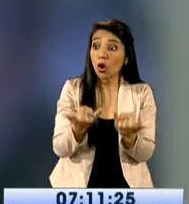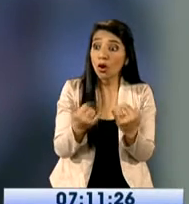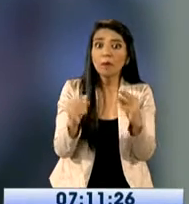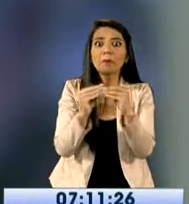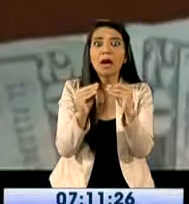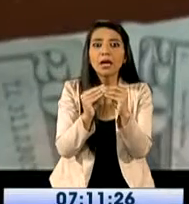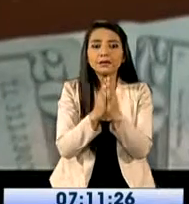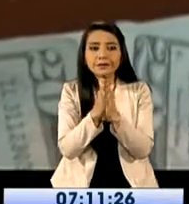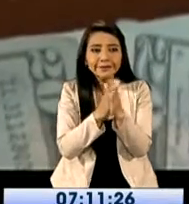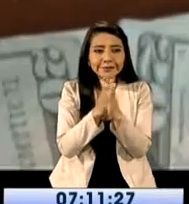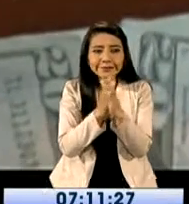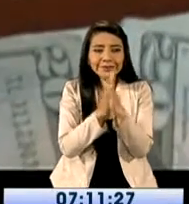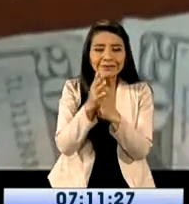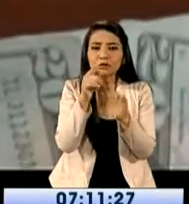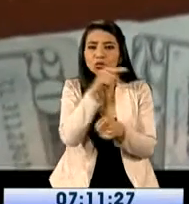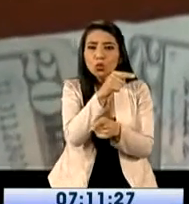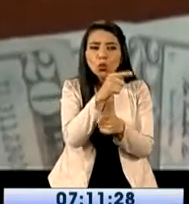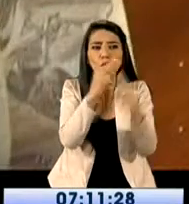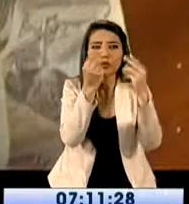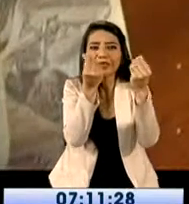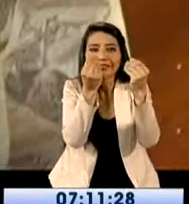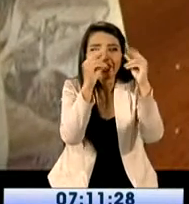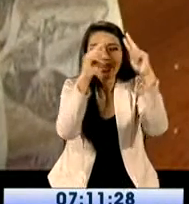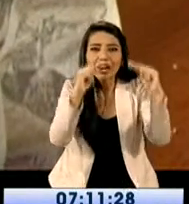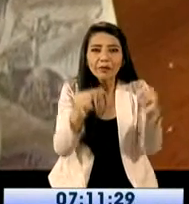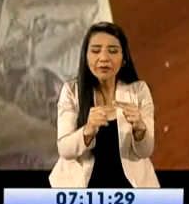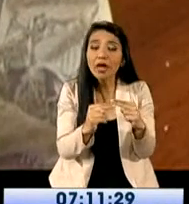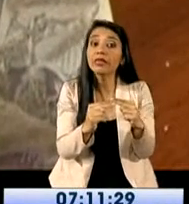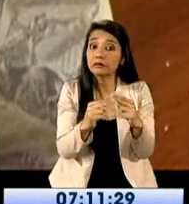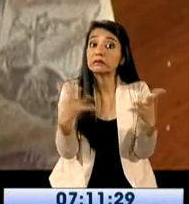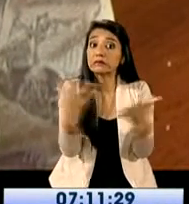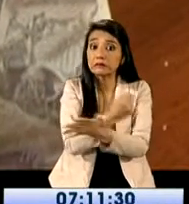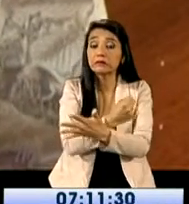su Navidad, pero con esfuerzo ajeno. En Quito informó Iván Casamen.